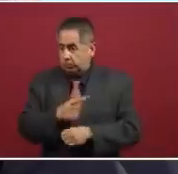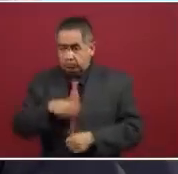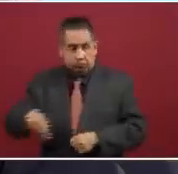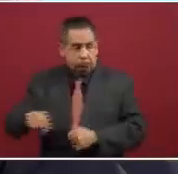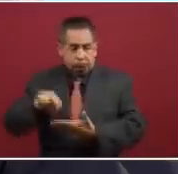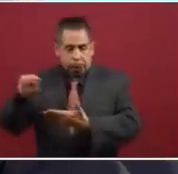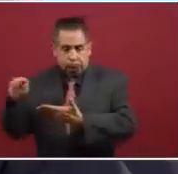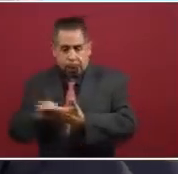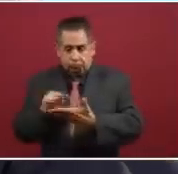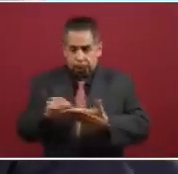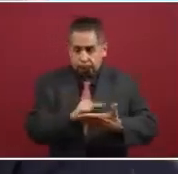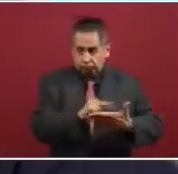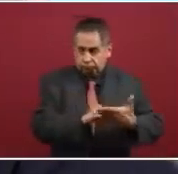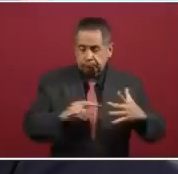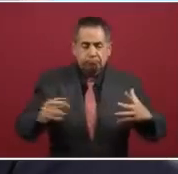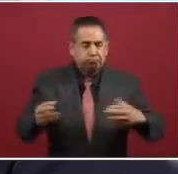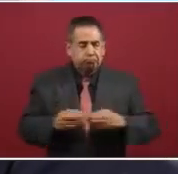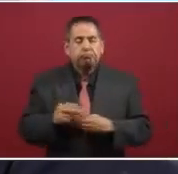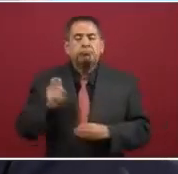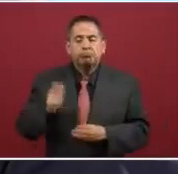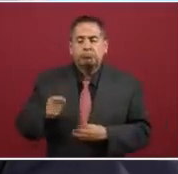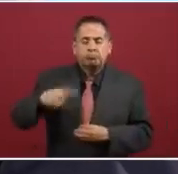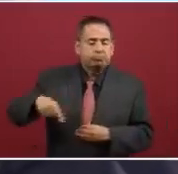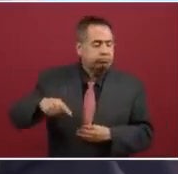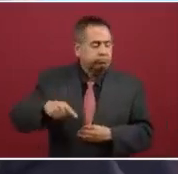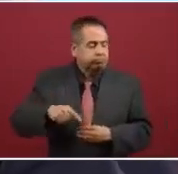se refleja el apoyo y confianza